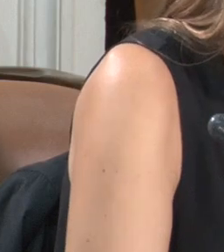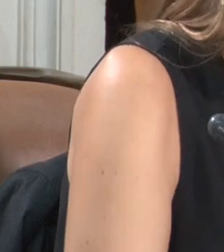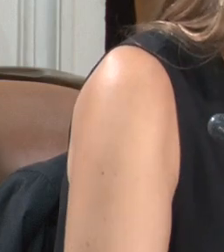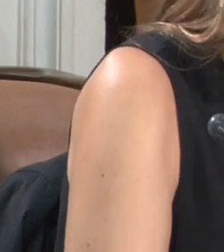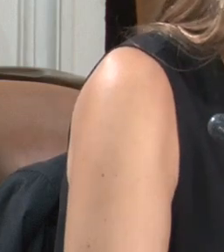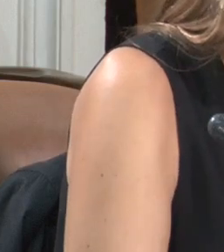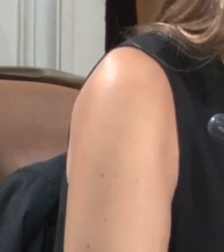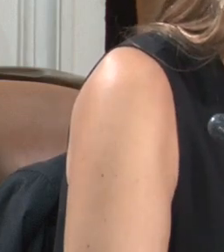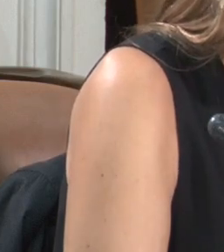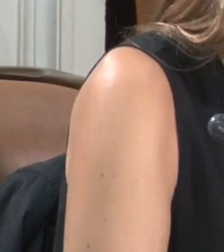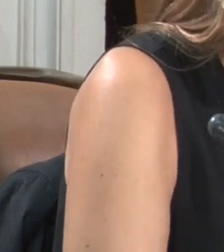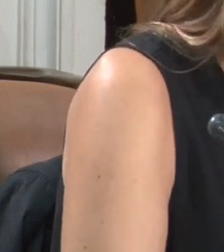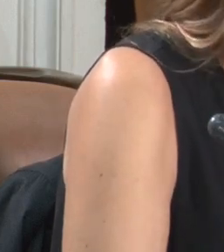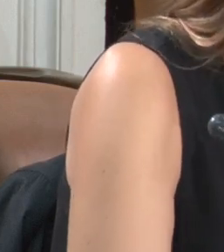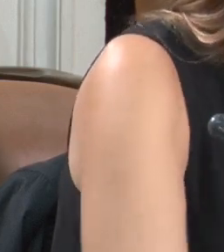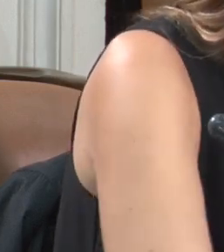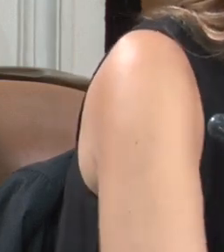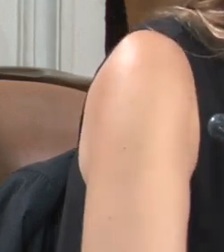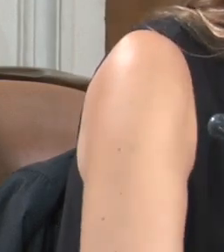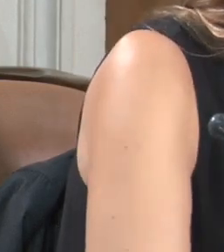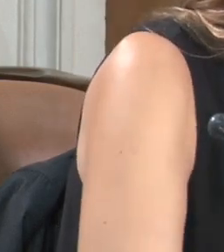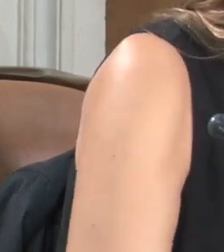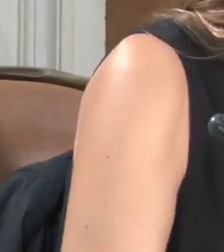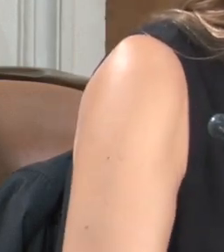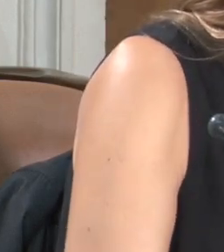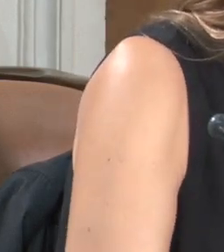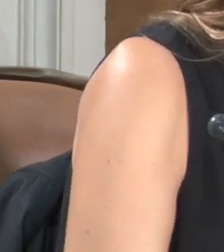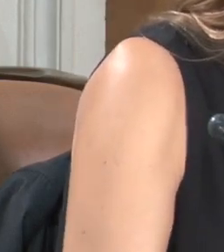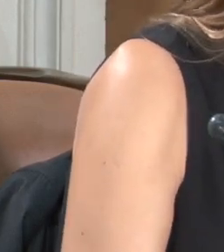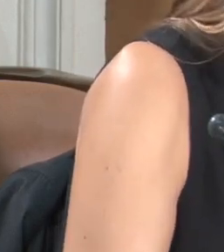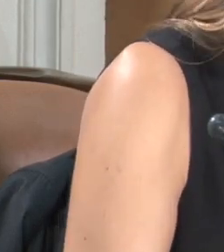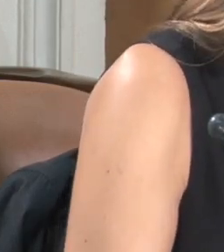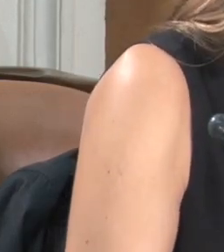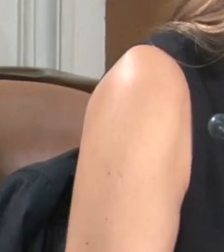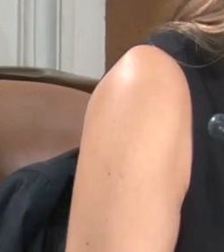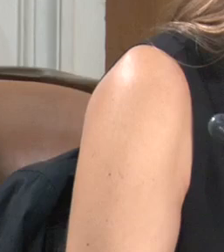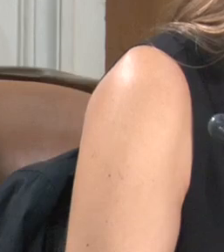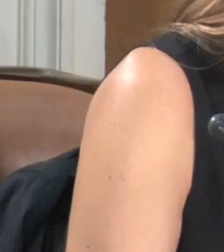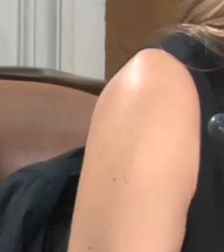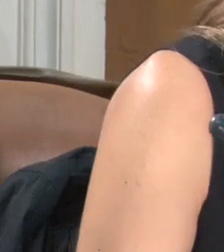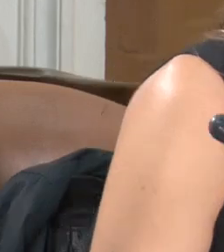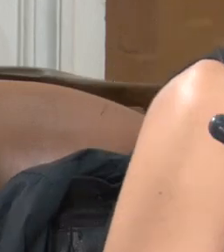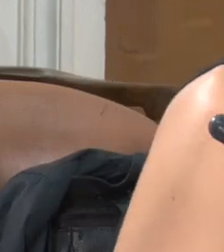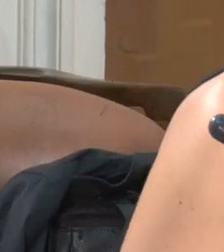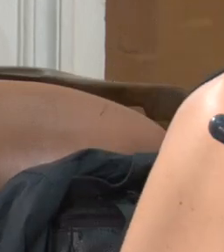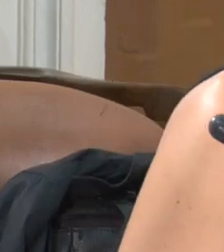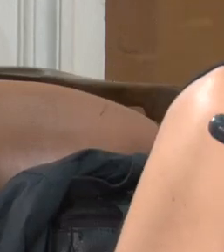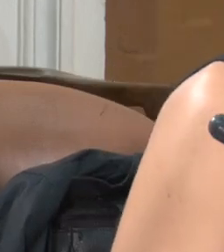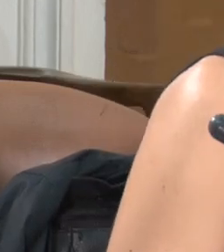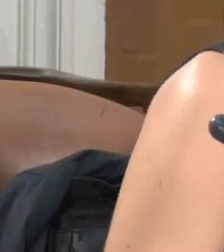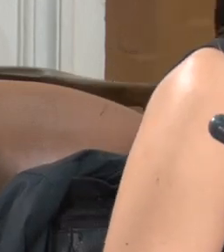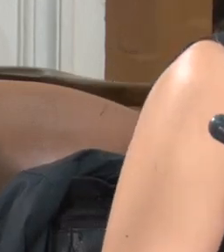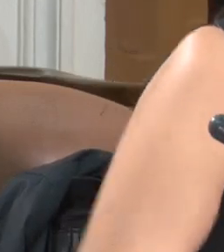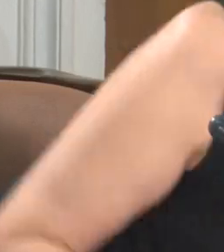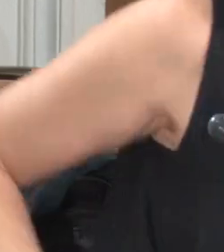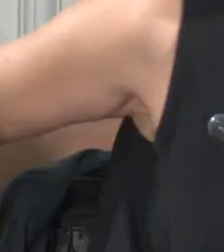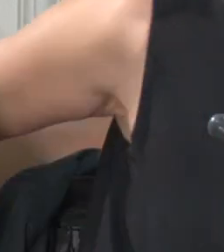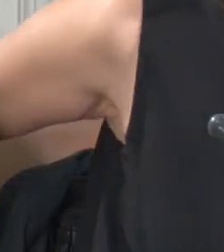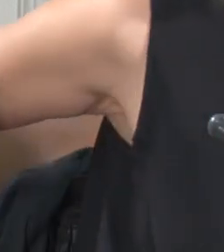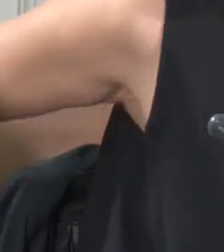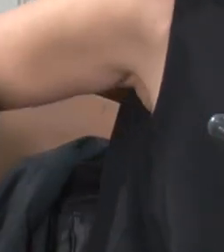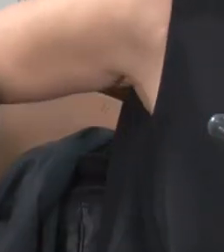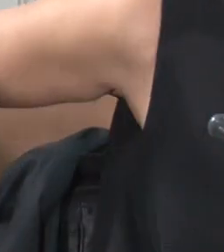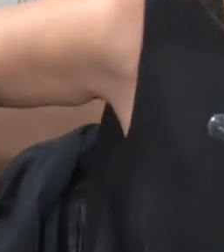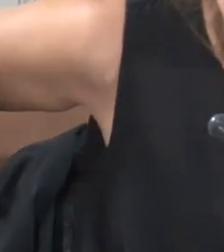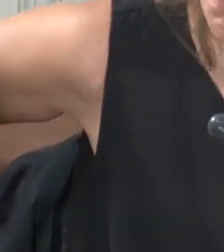en audiencia a dos destacados académicos a fin de conocer su opinión acerca de la forma en que debieran considerarse